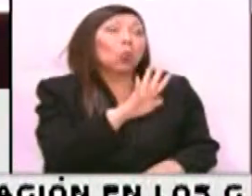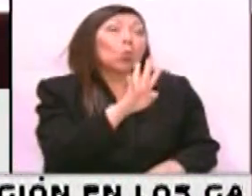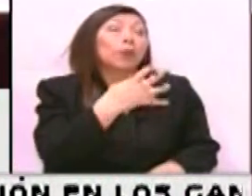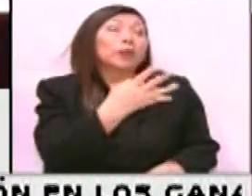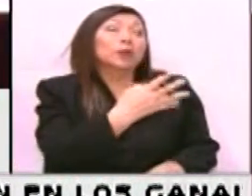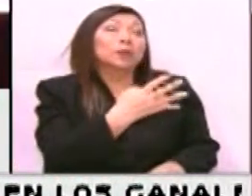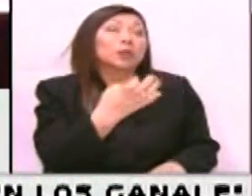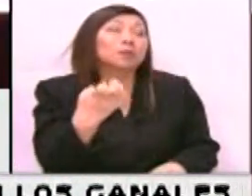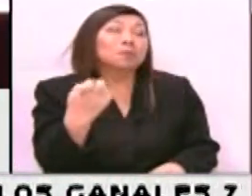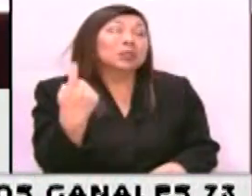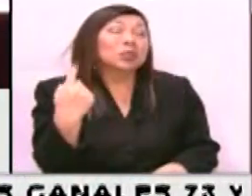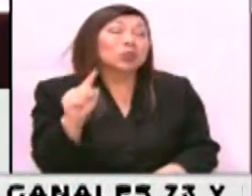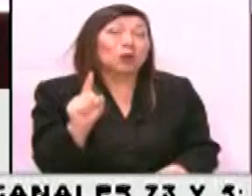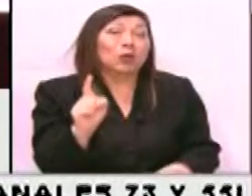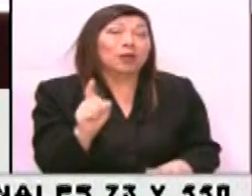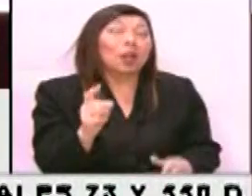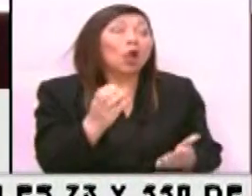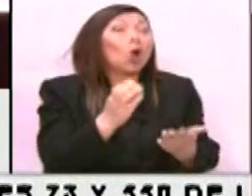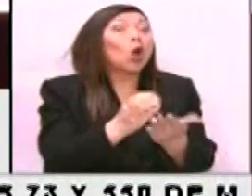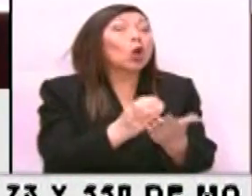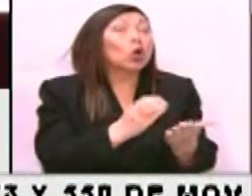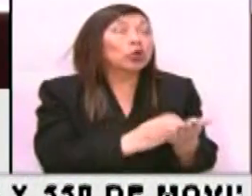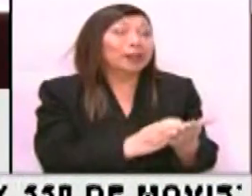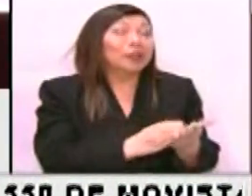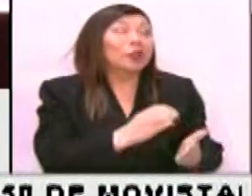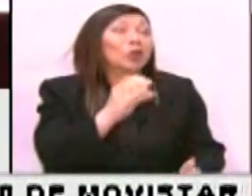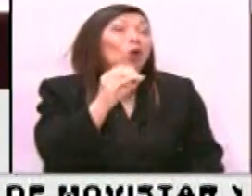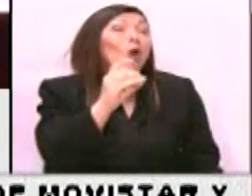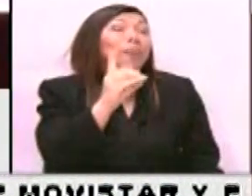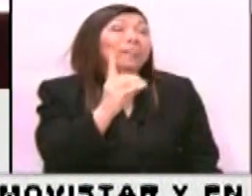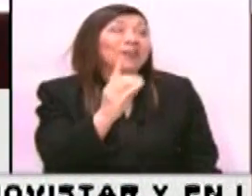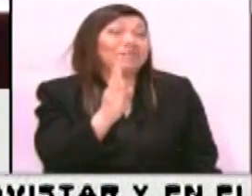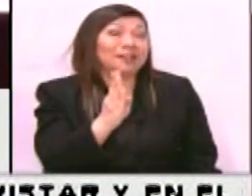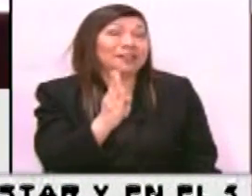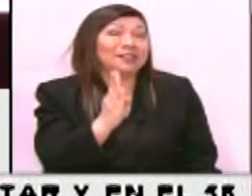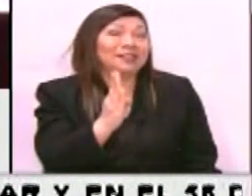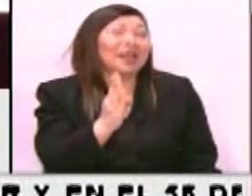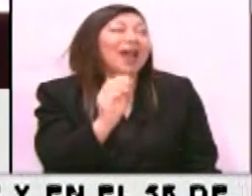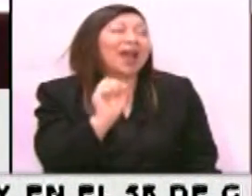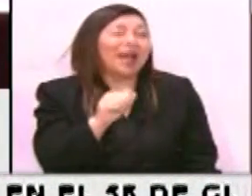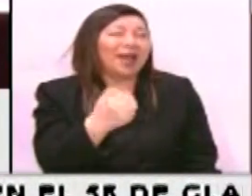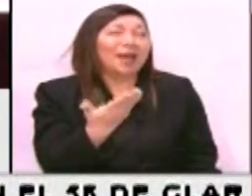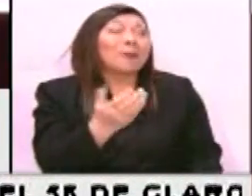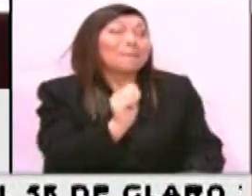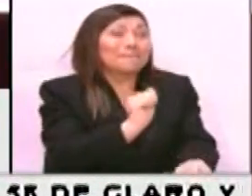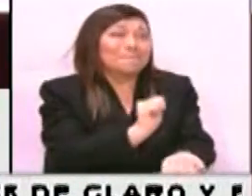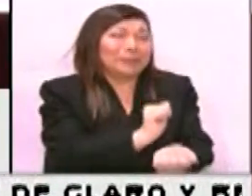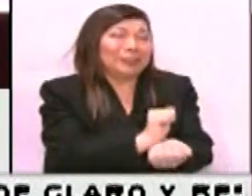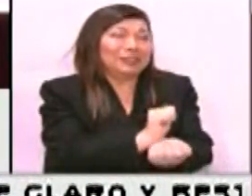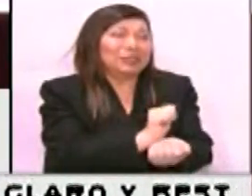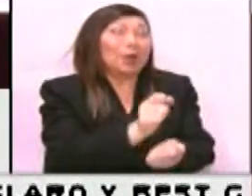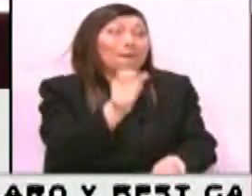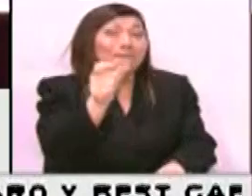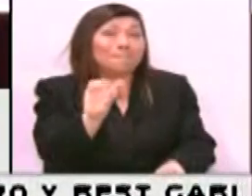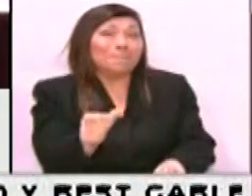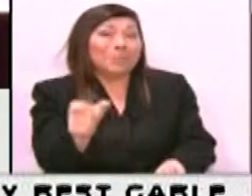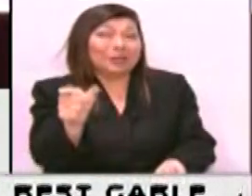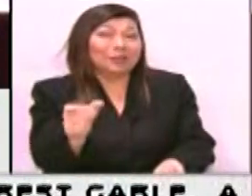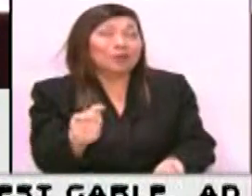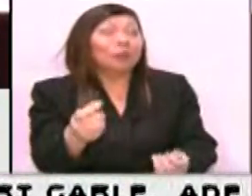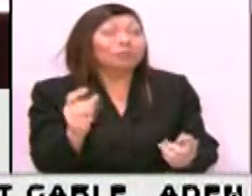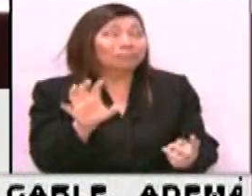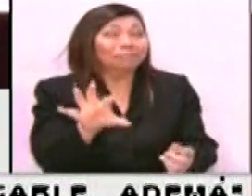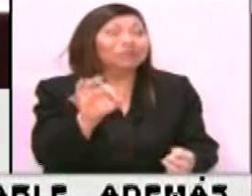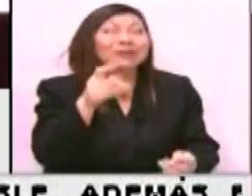4.900 millones el contrato de Odebrecht, y que por eso hay hoy día presos funcionarios que han sido